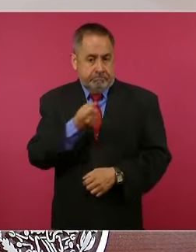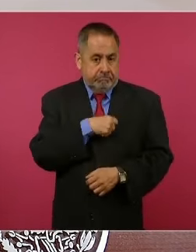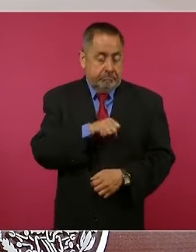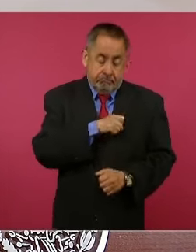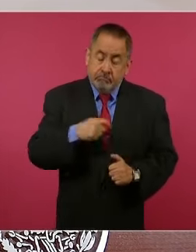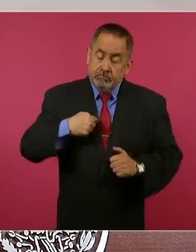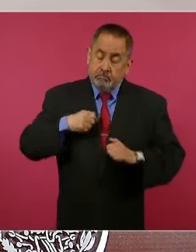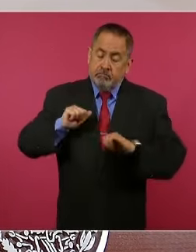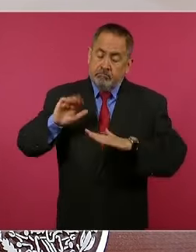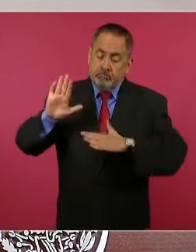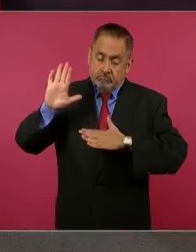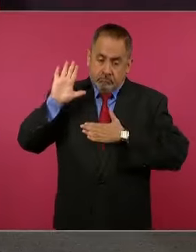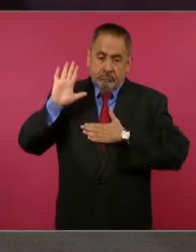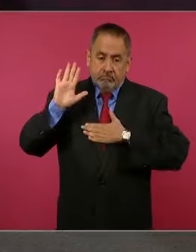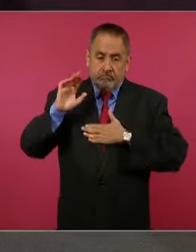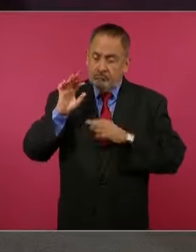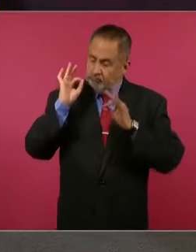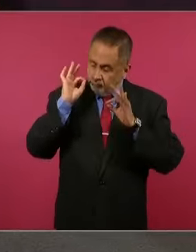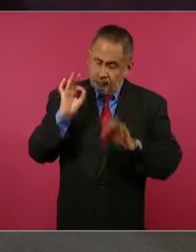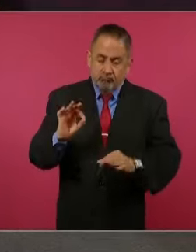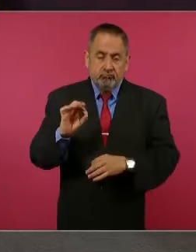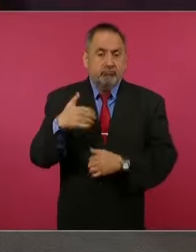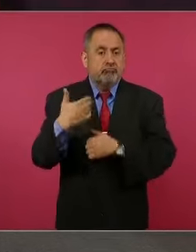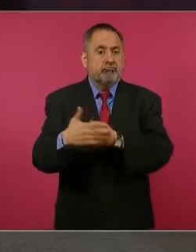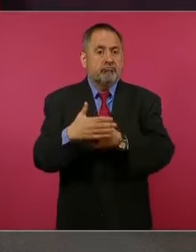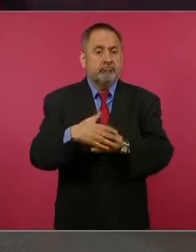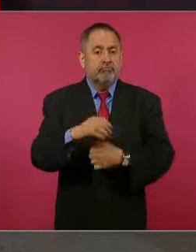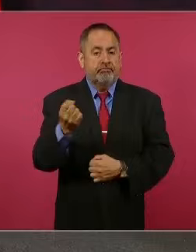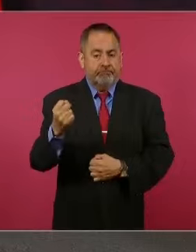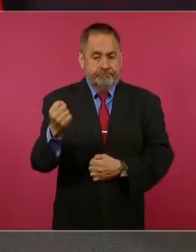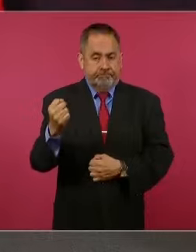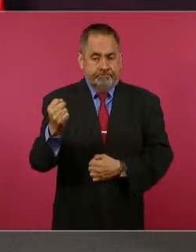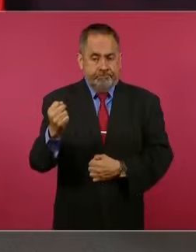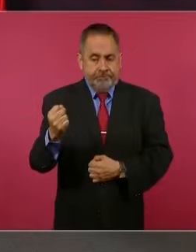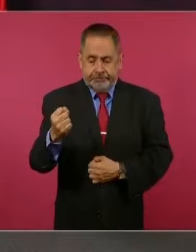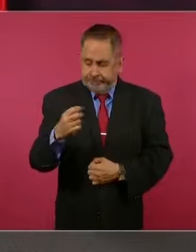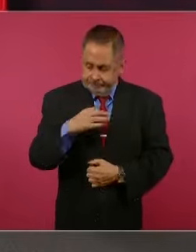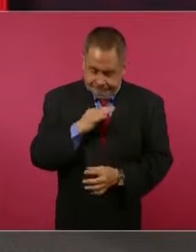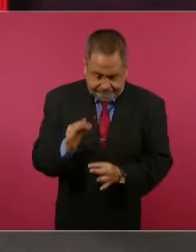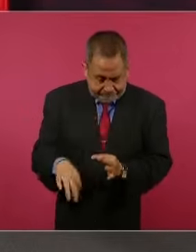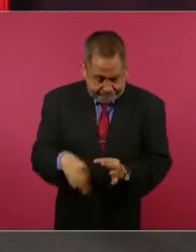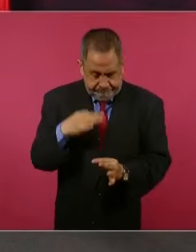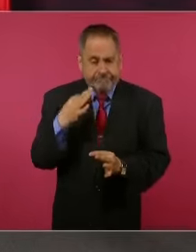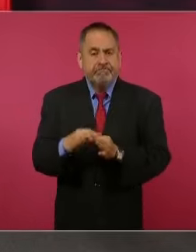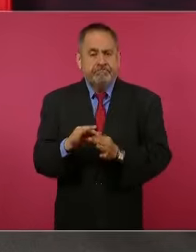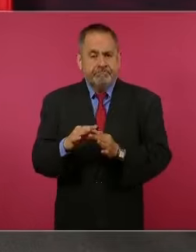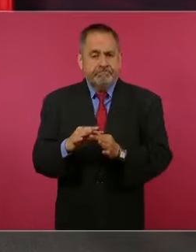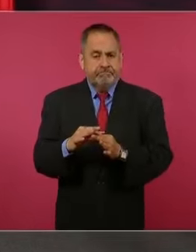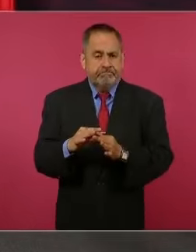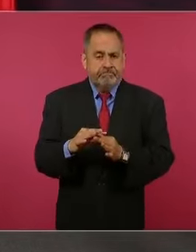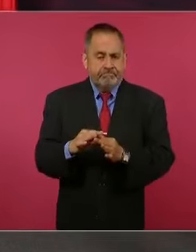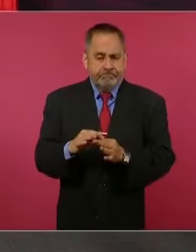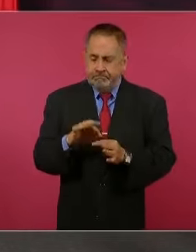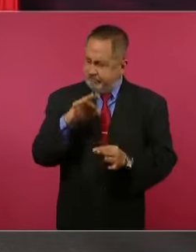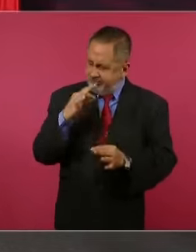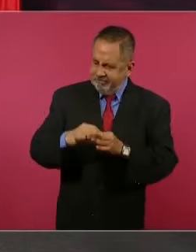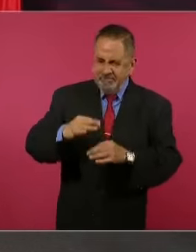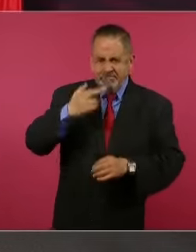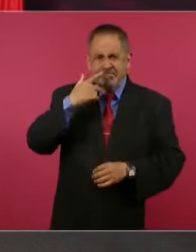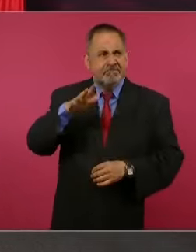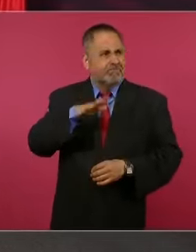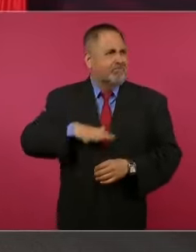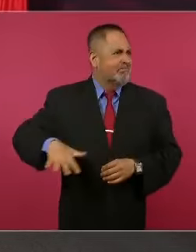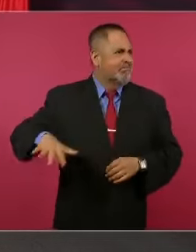compromiso que en septiembre vamos a tener el mejor